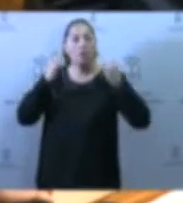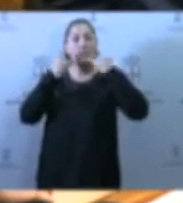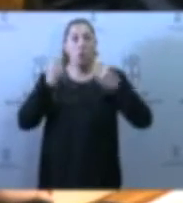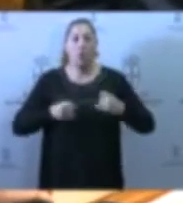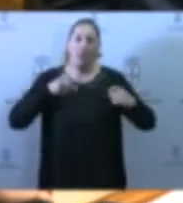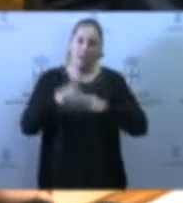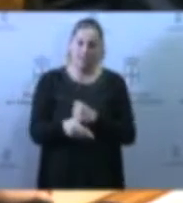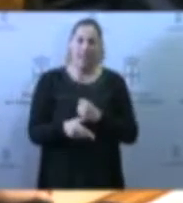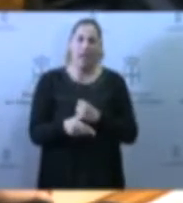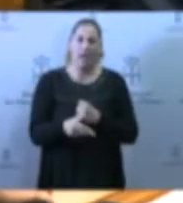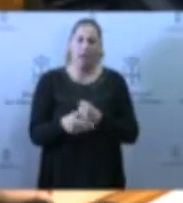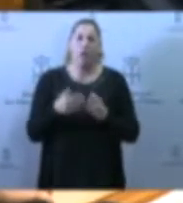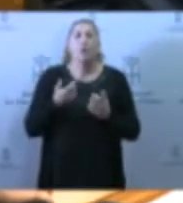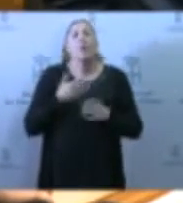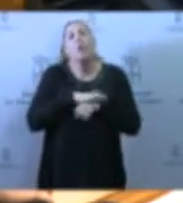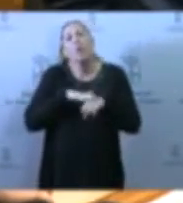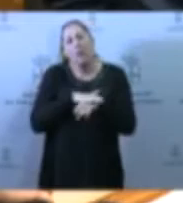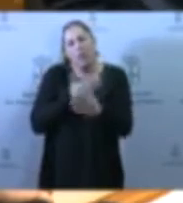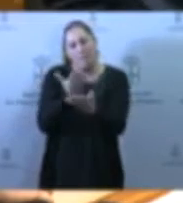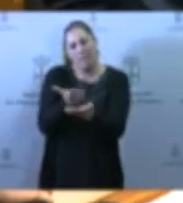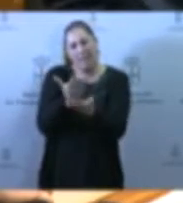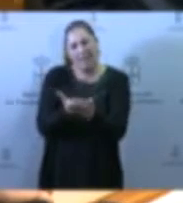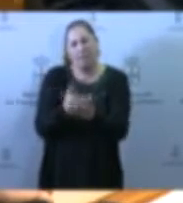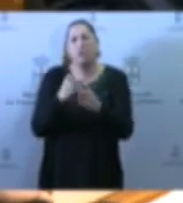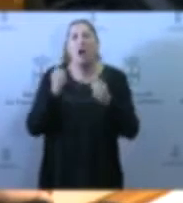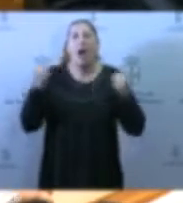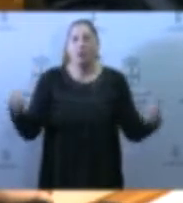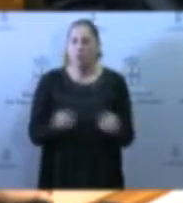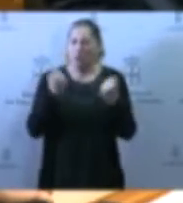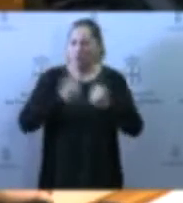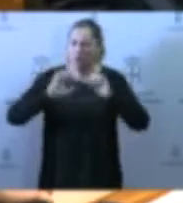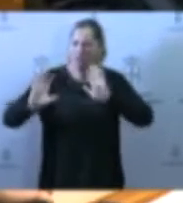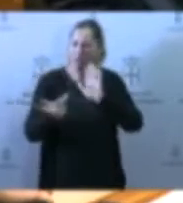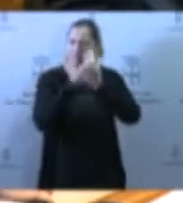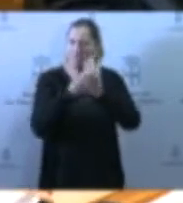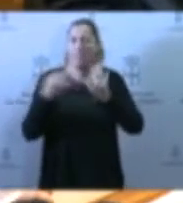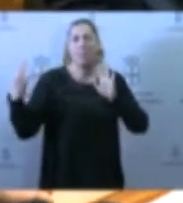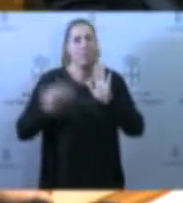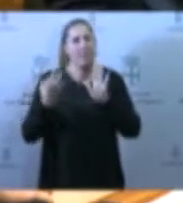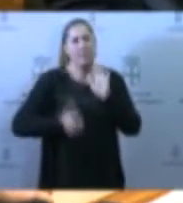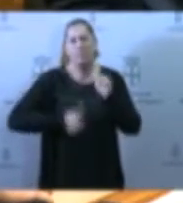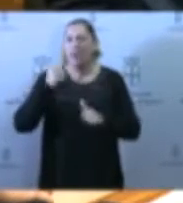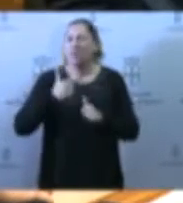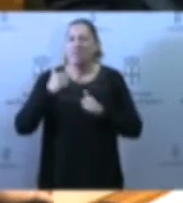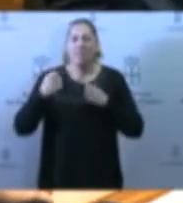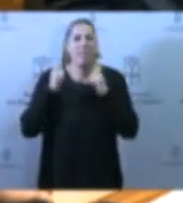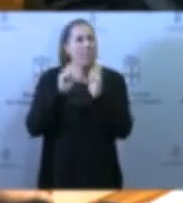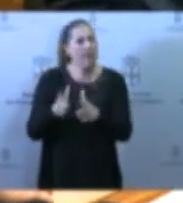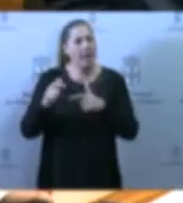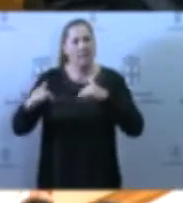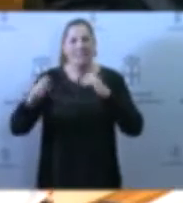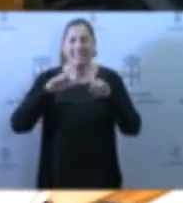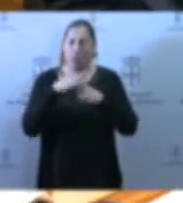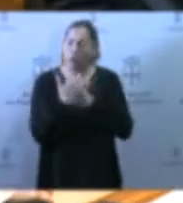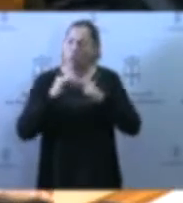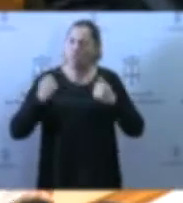eléctrico. Llamamos al su Gobierno a implementar estas actuaciones, señor Fernández, porque deben garantizar una mellor respuesta a situaciones de emerxencia. Dende